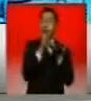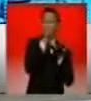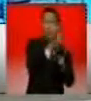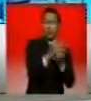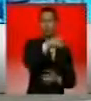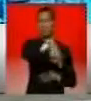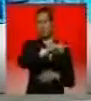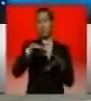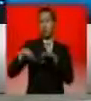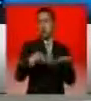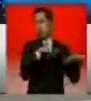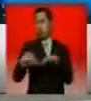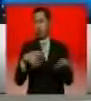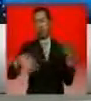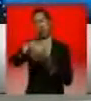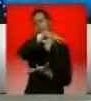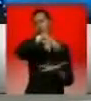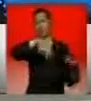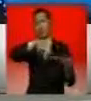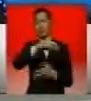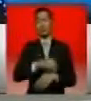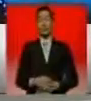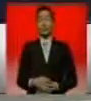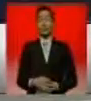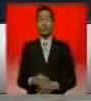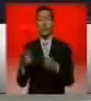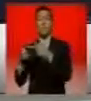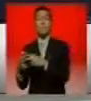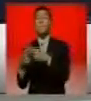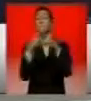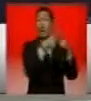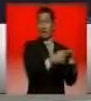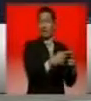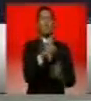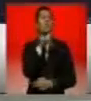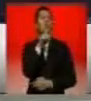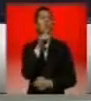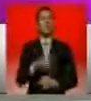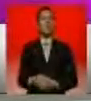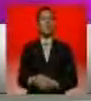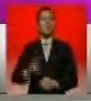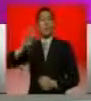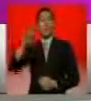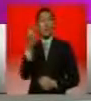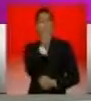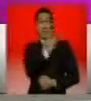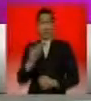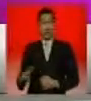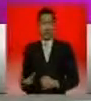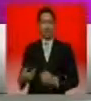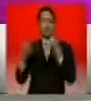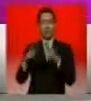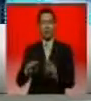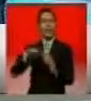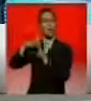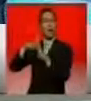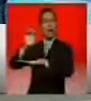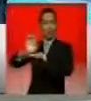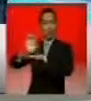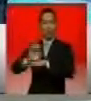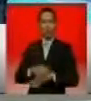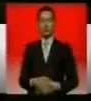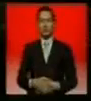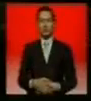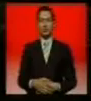más afectados por el terremoto del 16 de abril. Los préstamos fueron otorgados por la vicepresidencia de la República y Ban